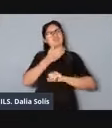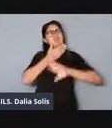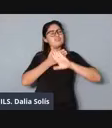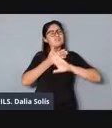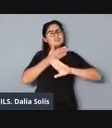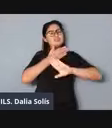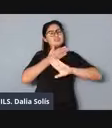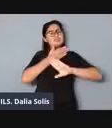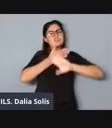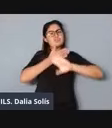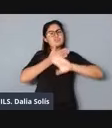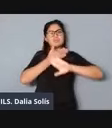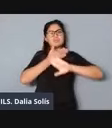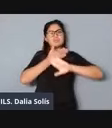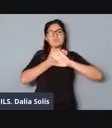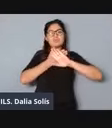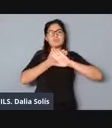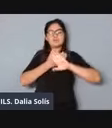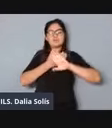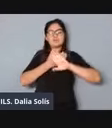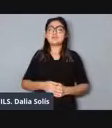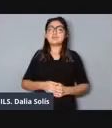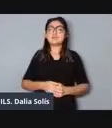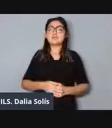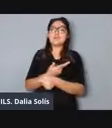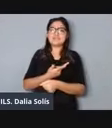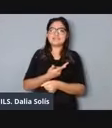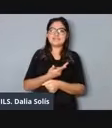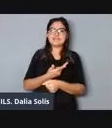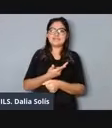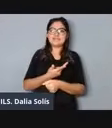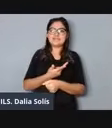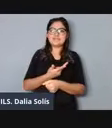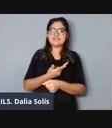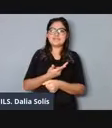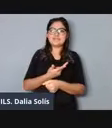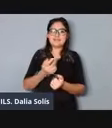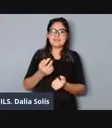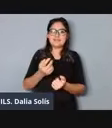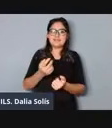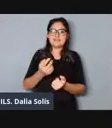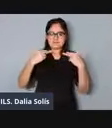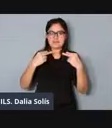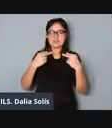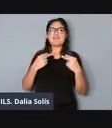afuera. Porque podemos o llegamos a ser violentos,